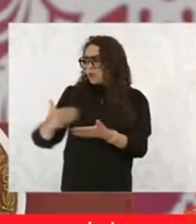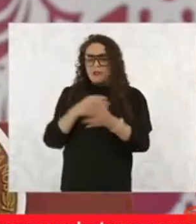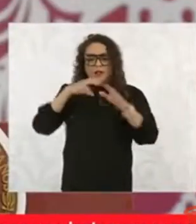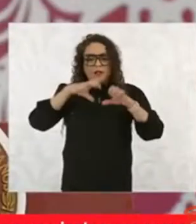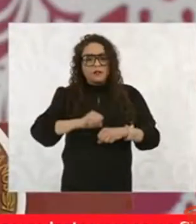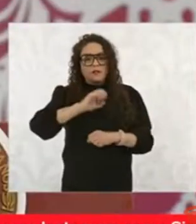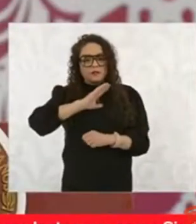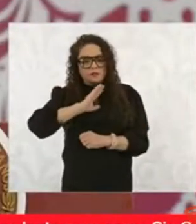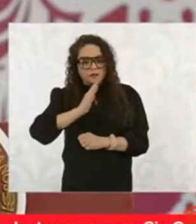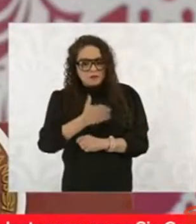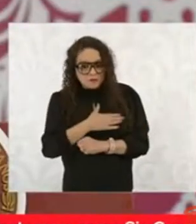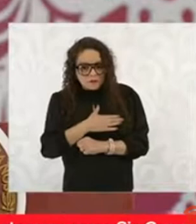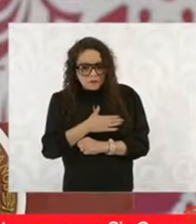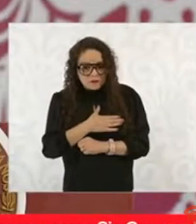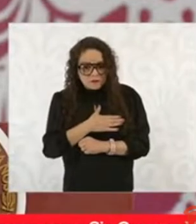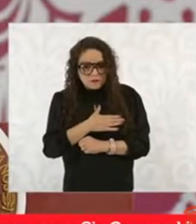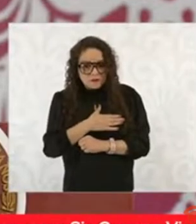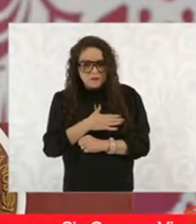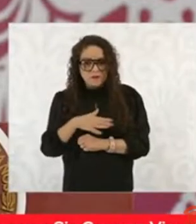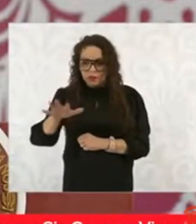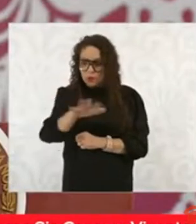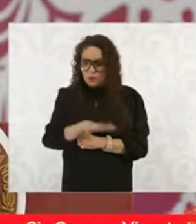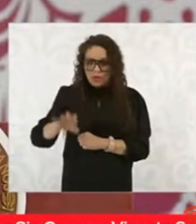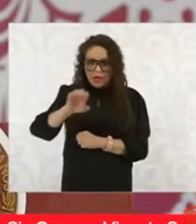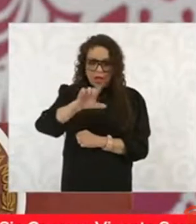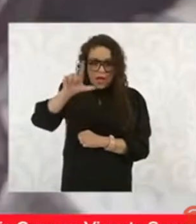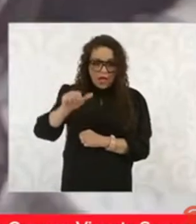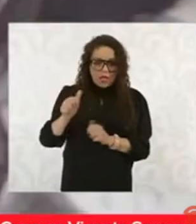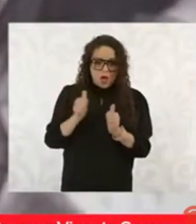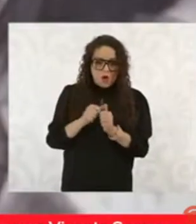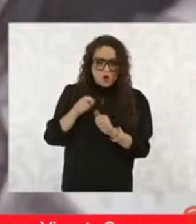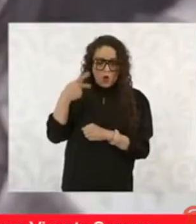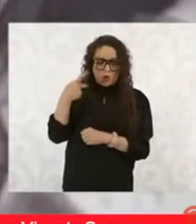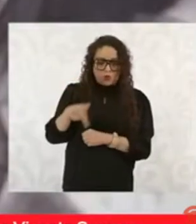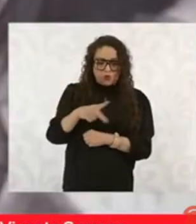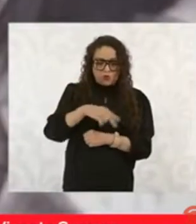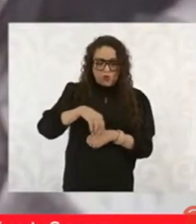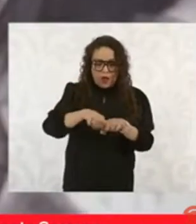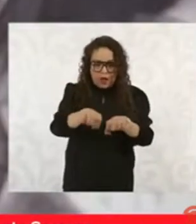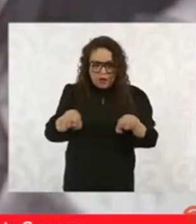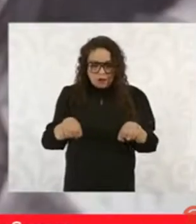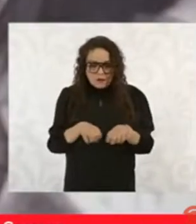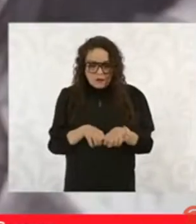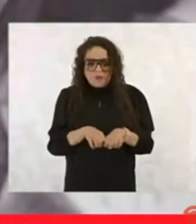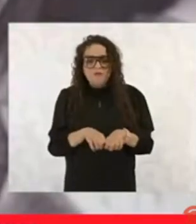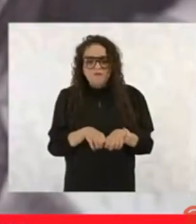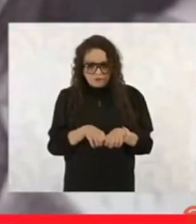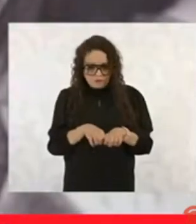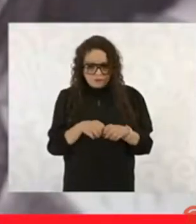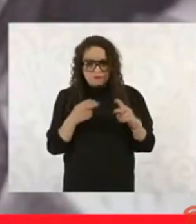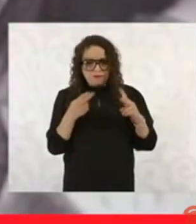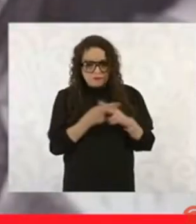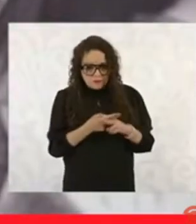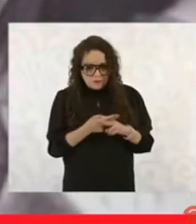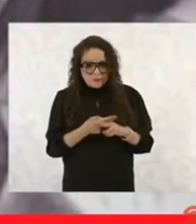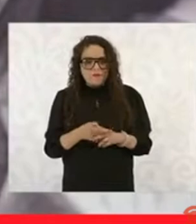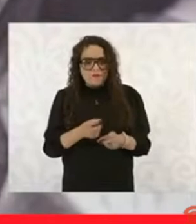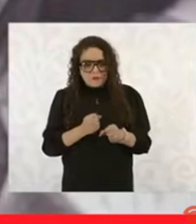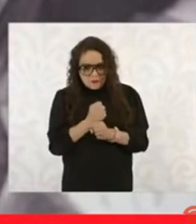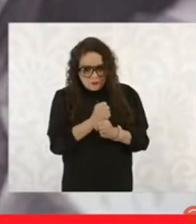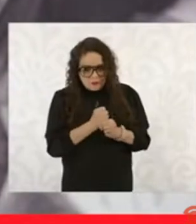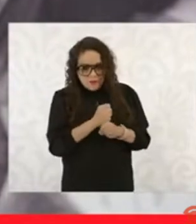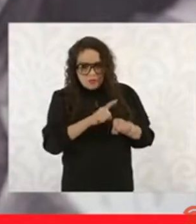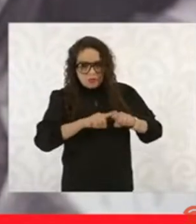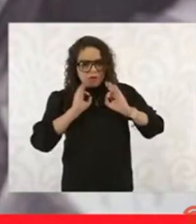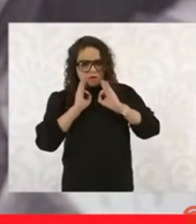de la valerosa resistencia de ella y sus tropas, fue traicionada y entregada a las autoridades españolas, donde fue violentada de